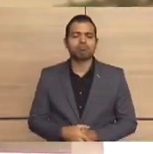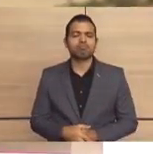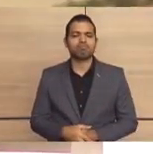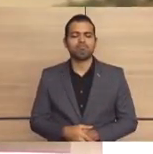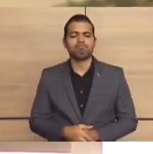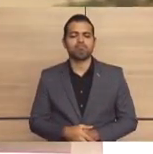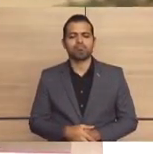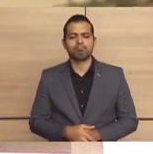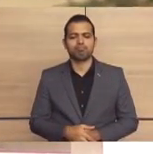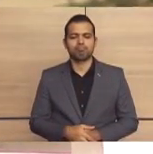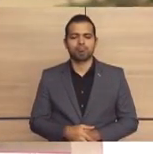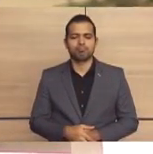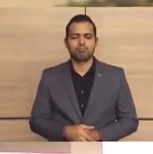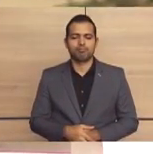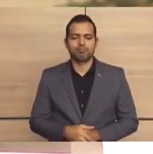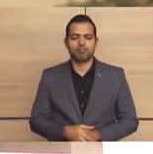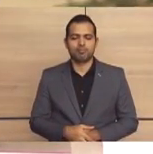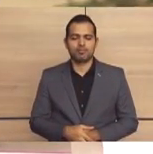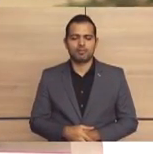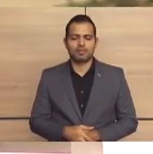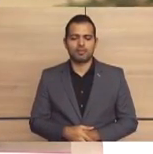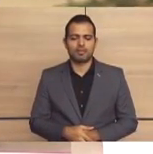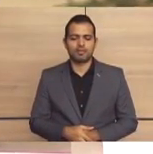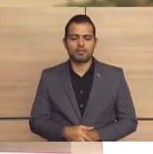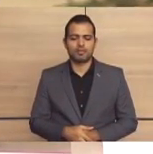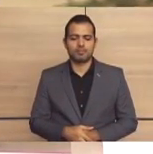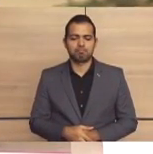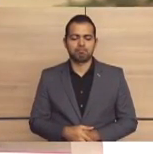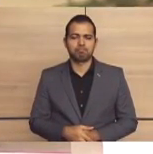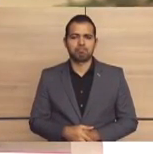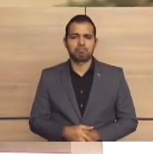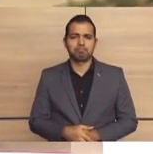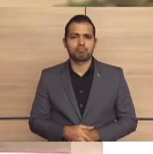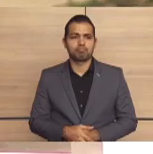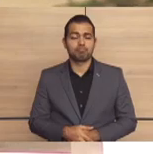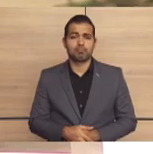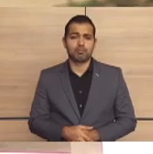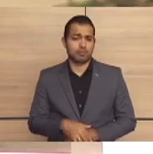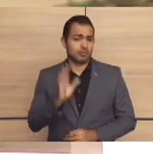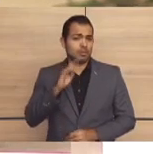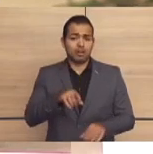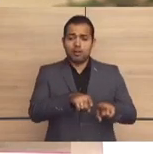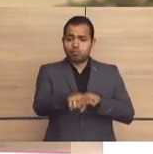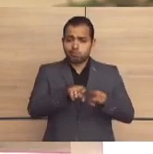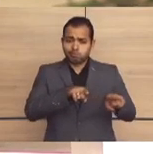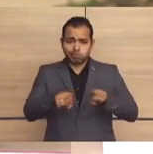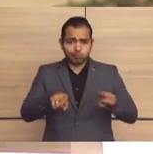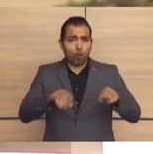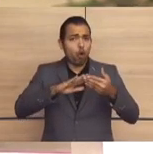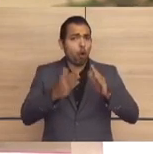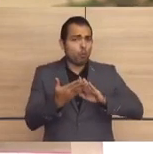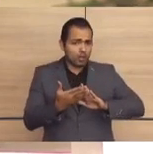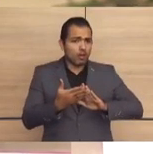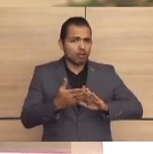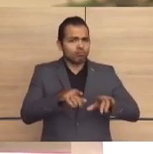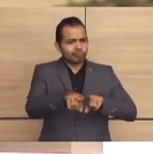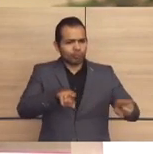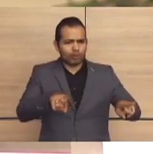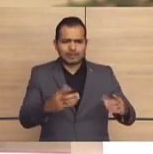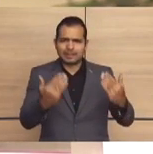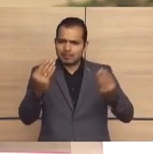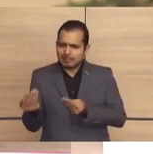que vamos a favorecer a nuestra comunidad tenemos una conciencia colectiva. Esa conciencia colectiva se logra con estrategias